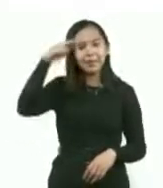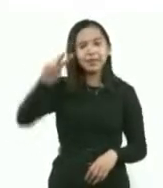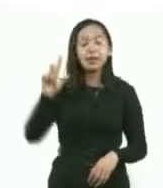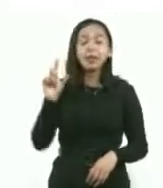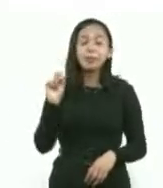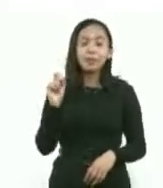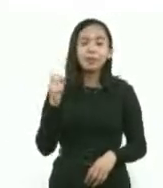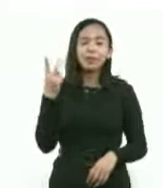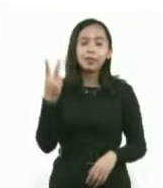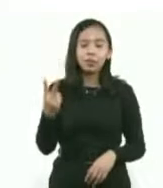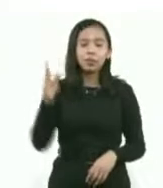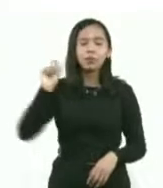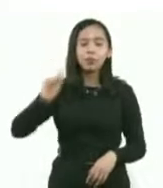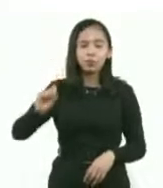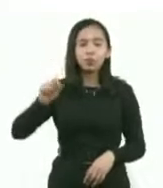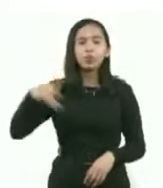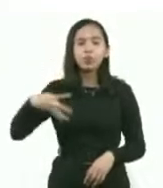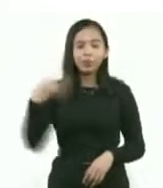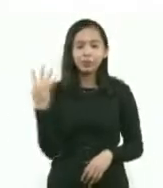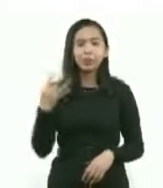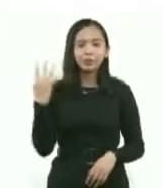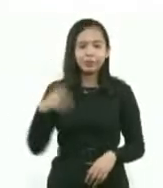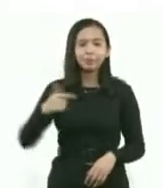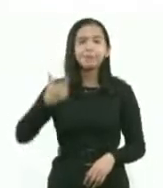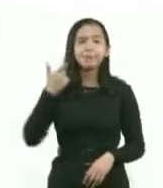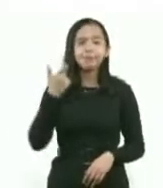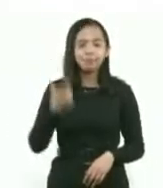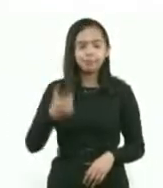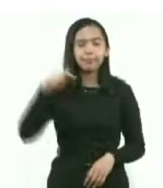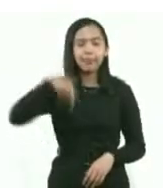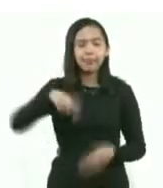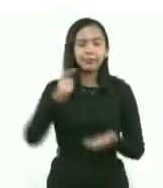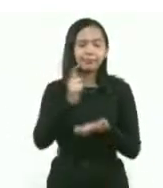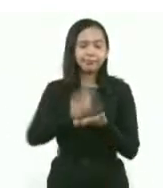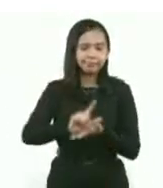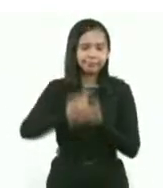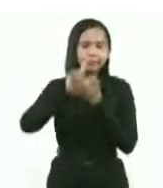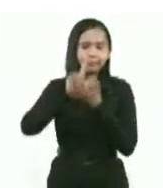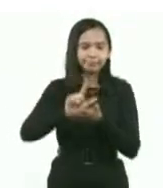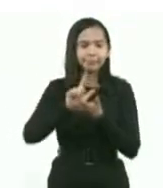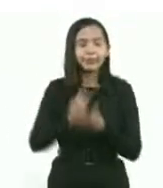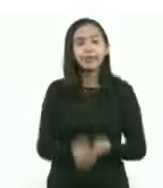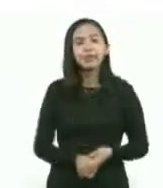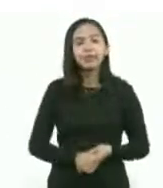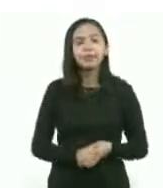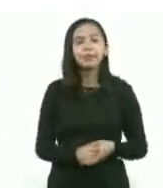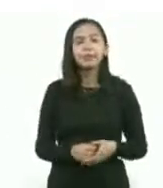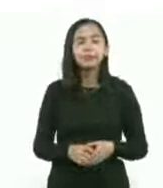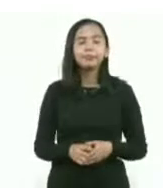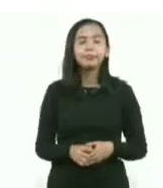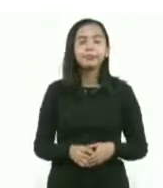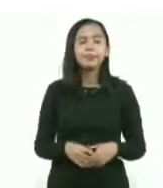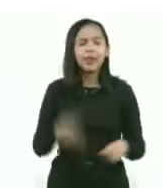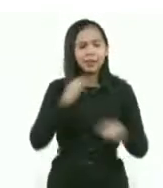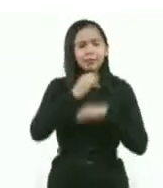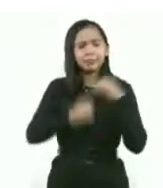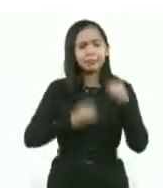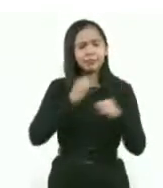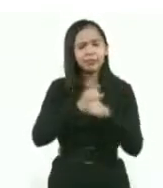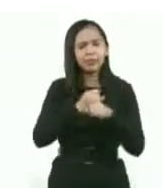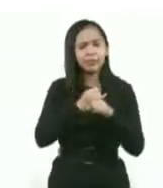ayer, 22 pesos con 14 centavos el litro. El promedio nacional sube un poco por